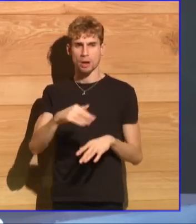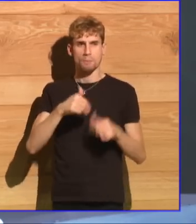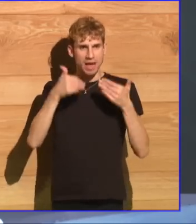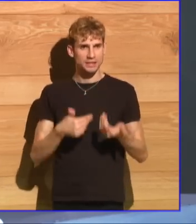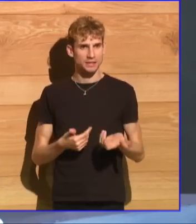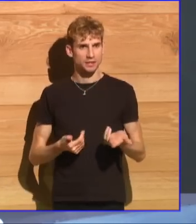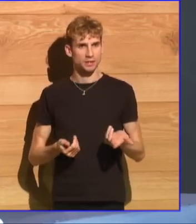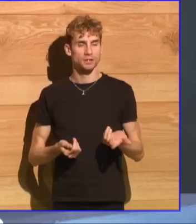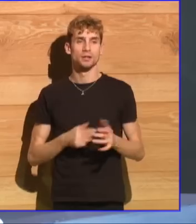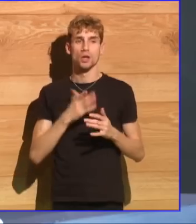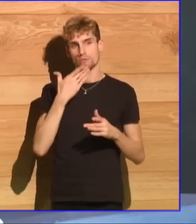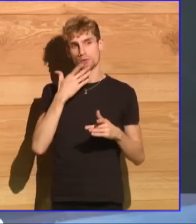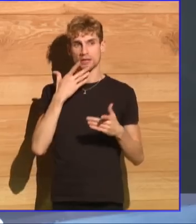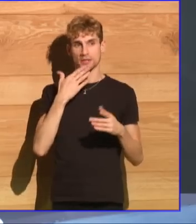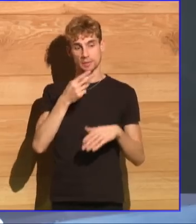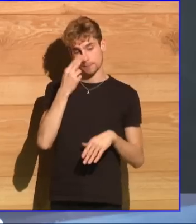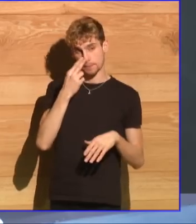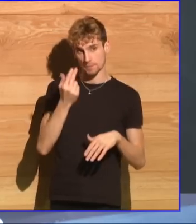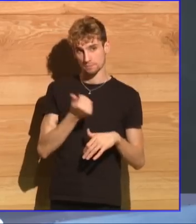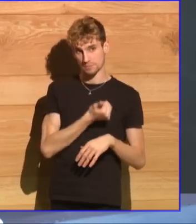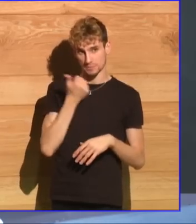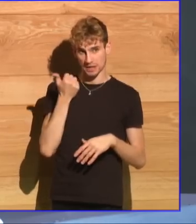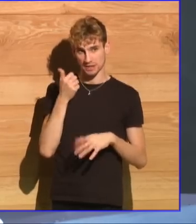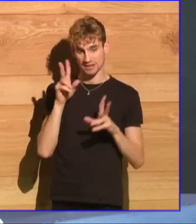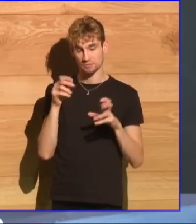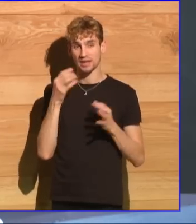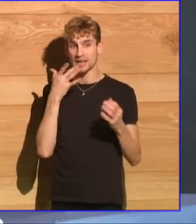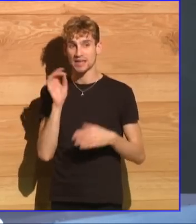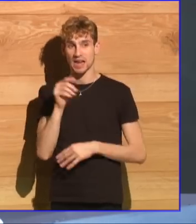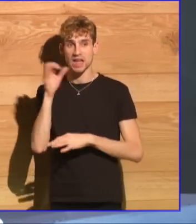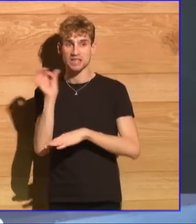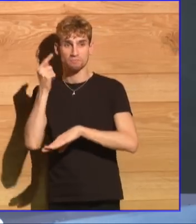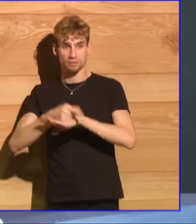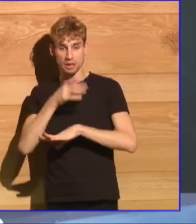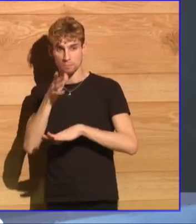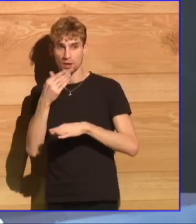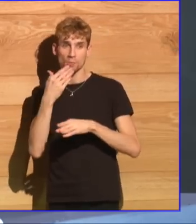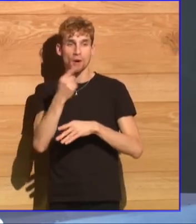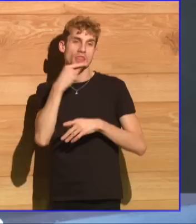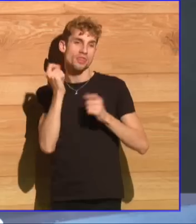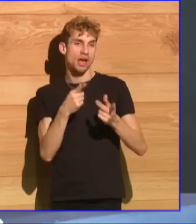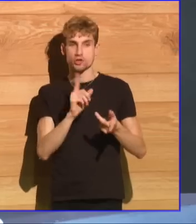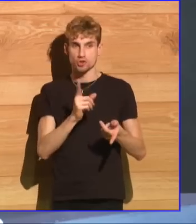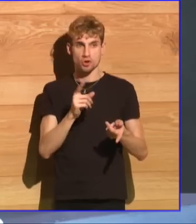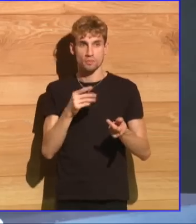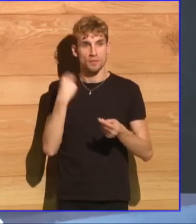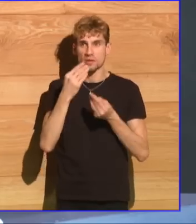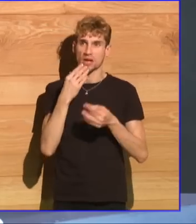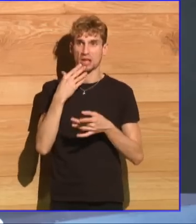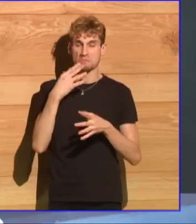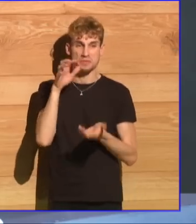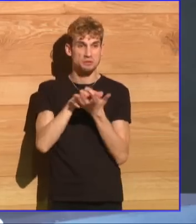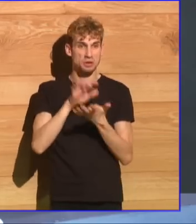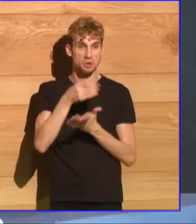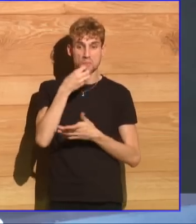no lo adoptaba. En ese sentido, yo creo que tiene más interés lo que hace Spielberg, no porque edulcore, no es que edulcore, sino que él piensa, los dinosaurios no son ni buenos ni